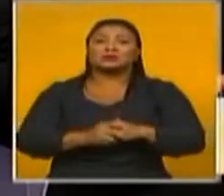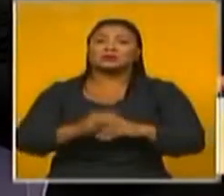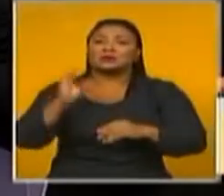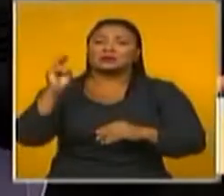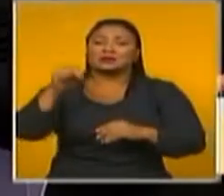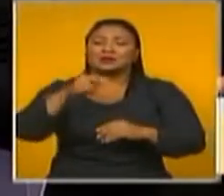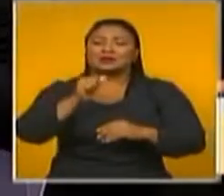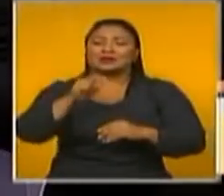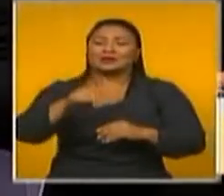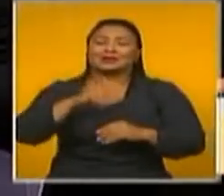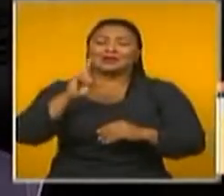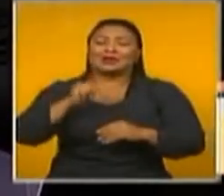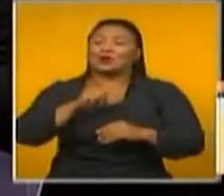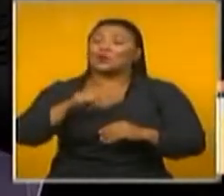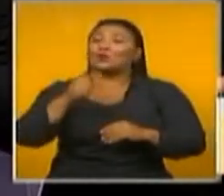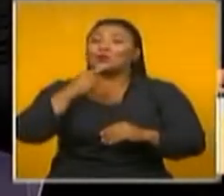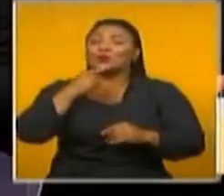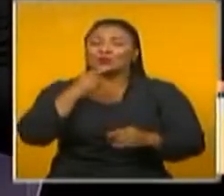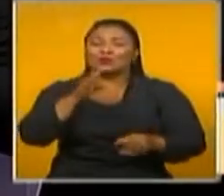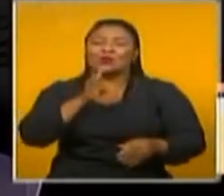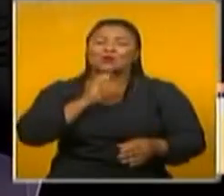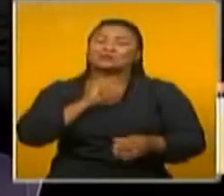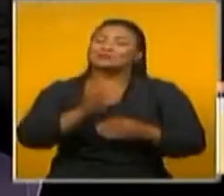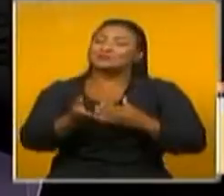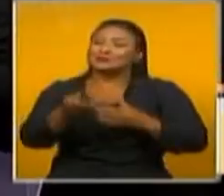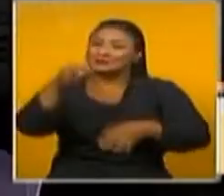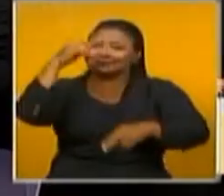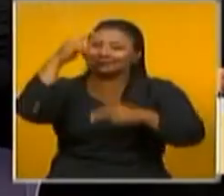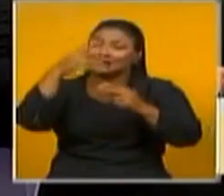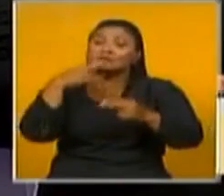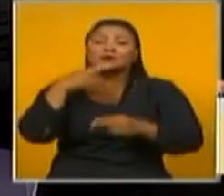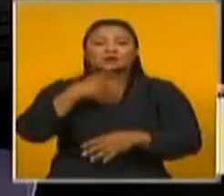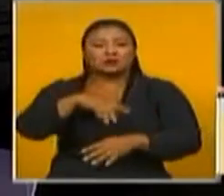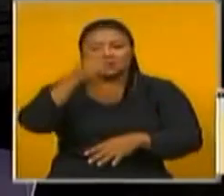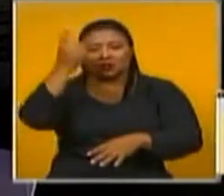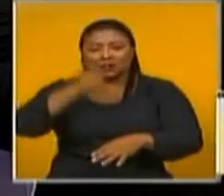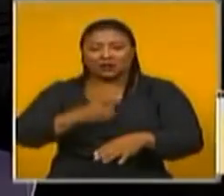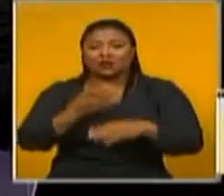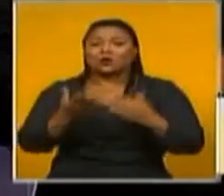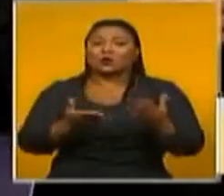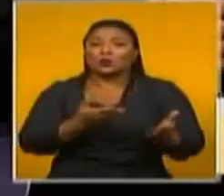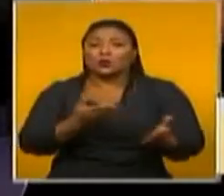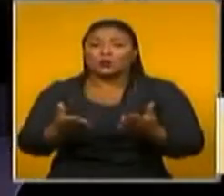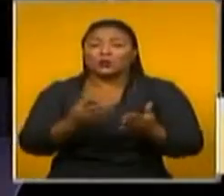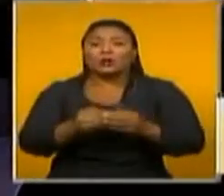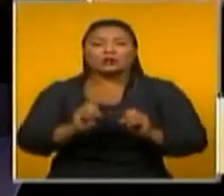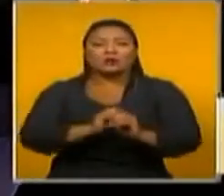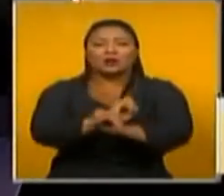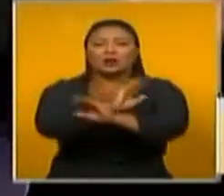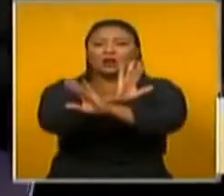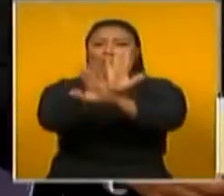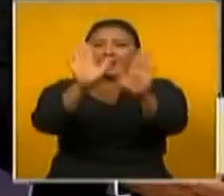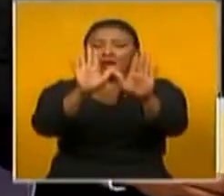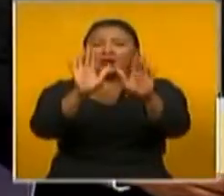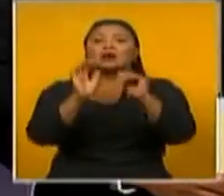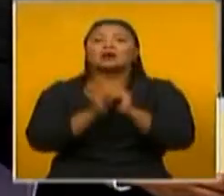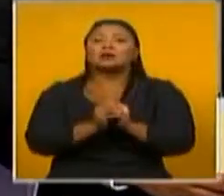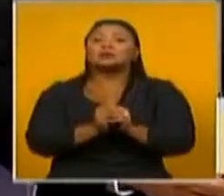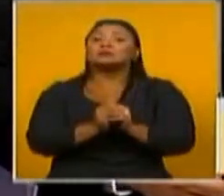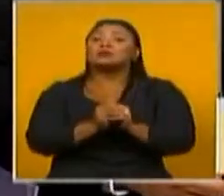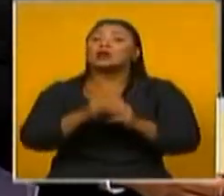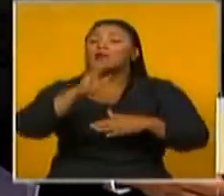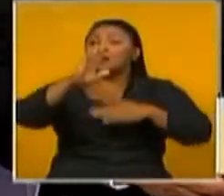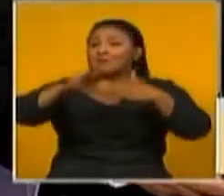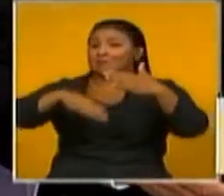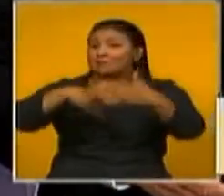1, como medio de comunicación independiente, ha decidido tomar una posición clara y frontal respecto a la